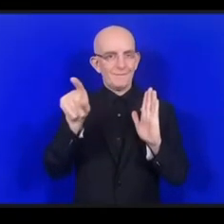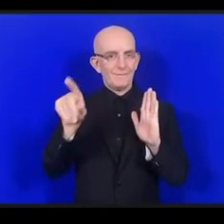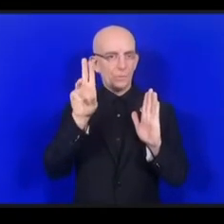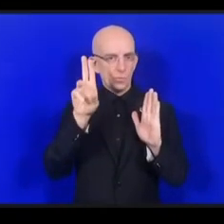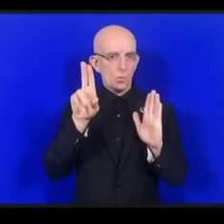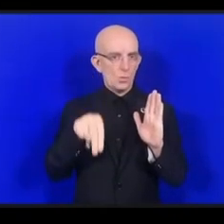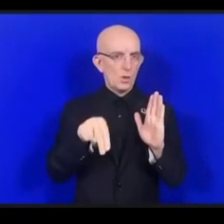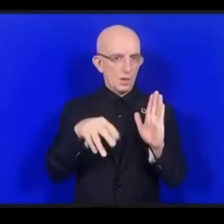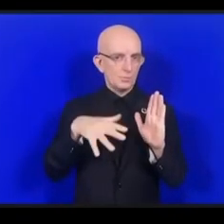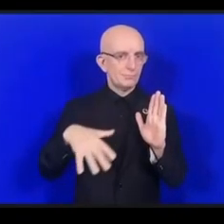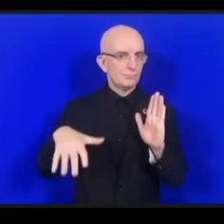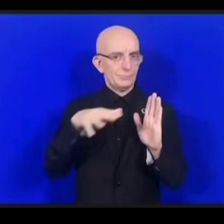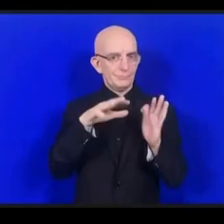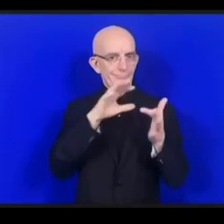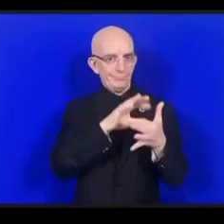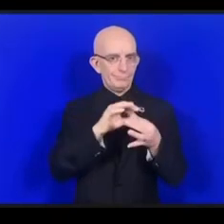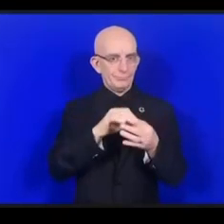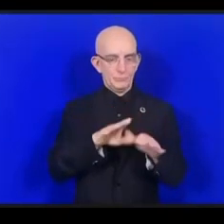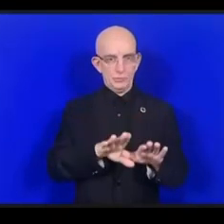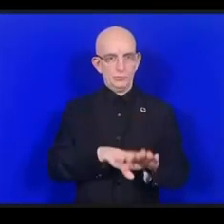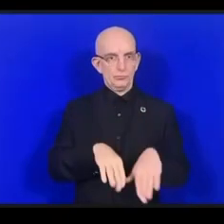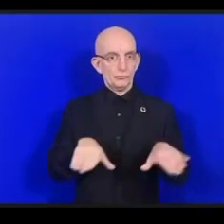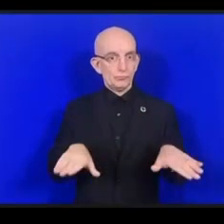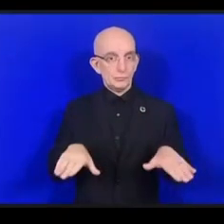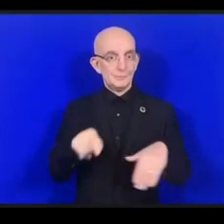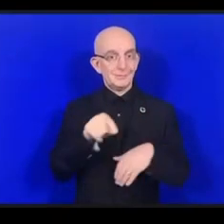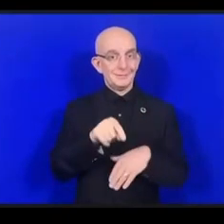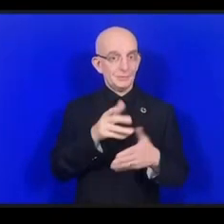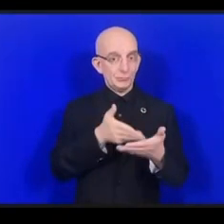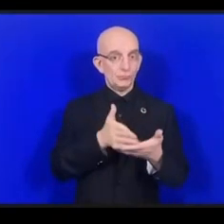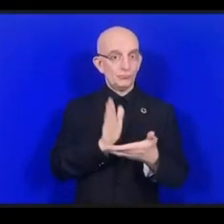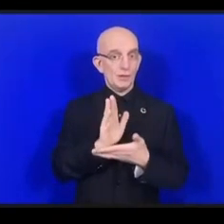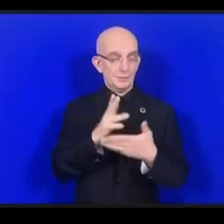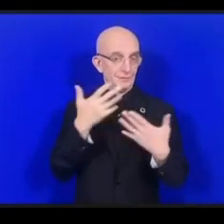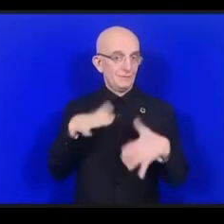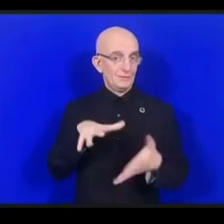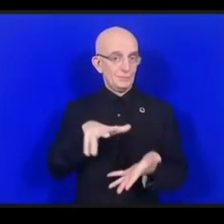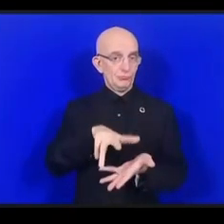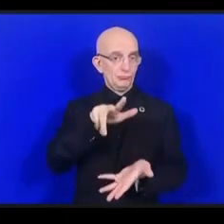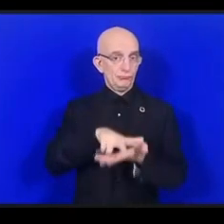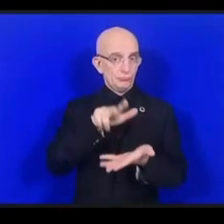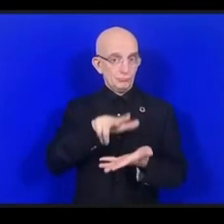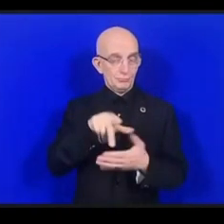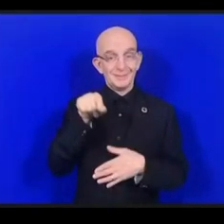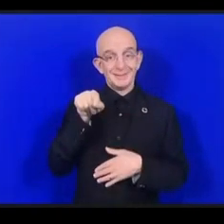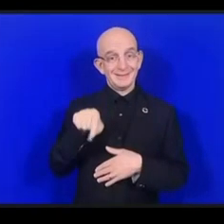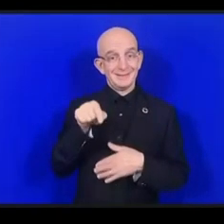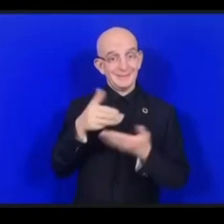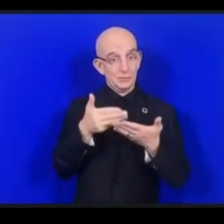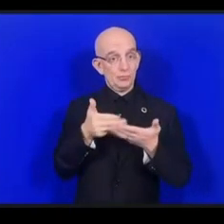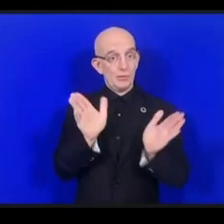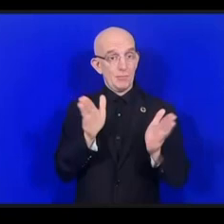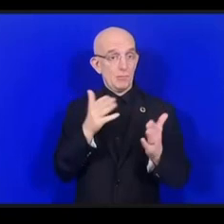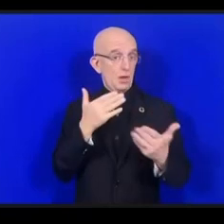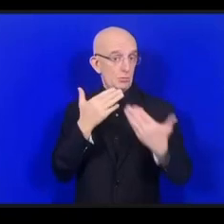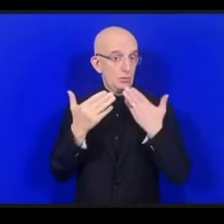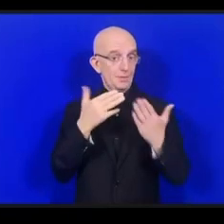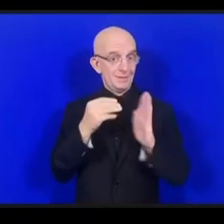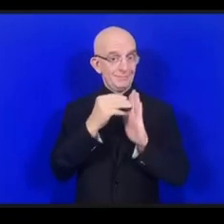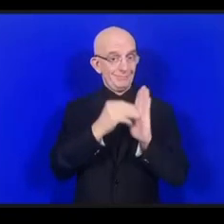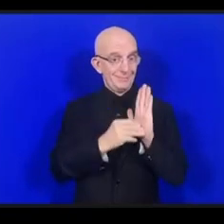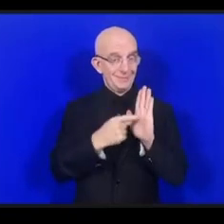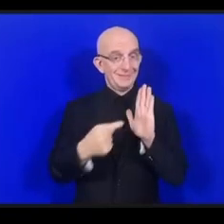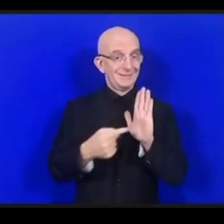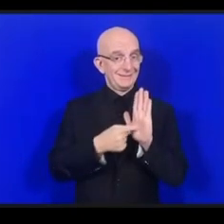y que es una recomendación sobre los derechos de los niños que pues